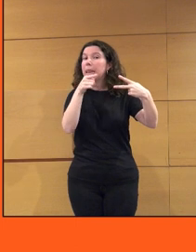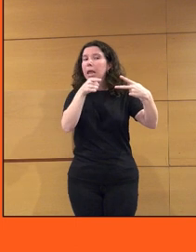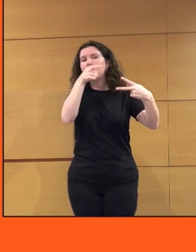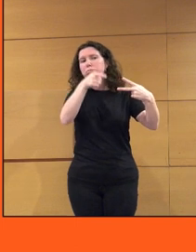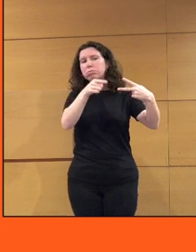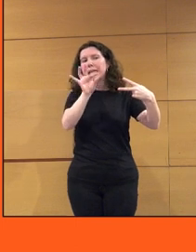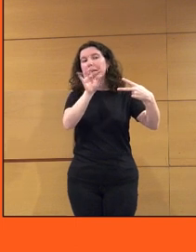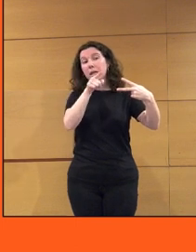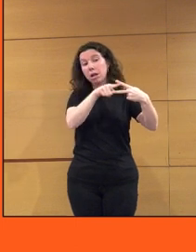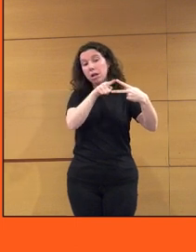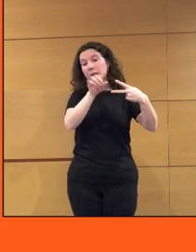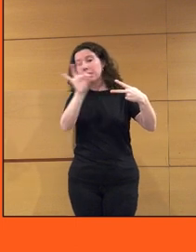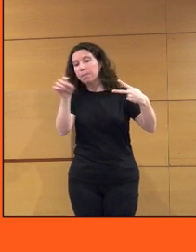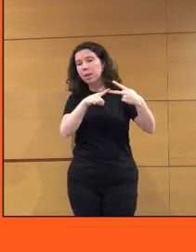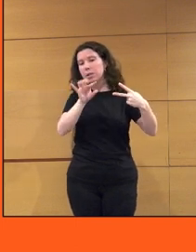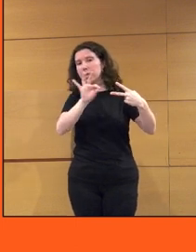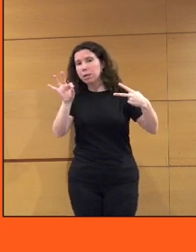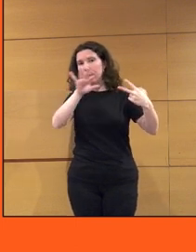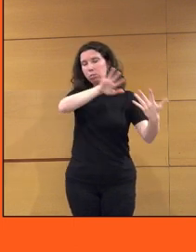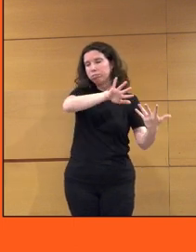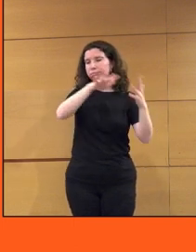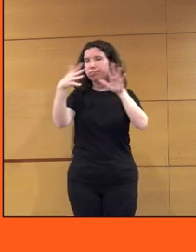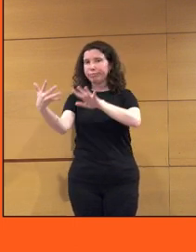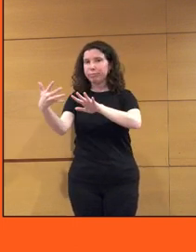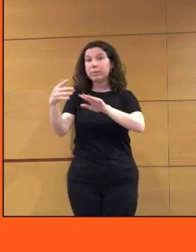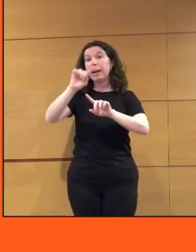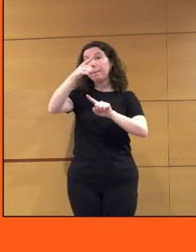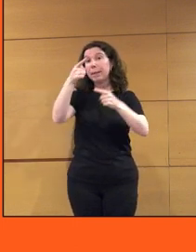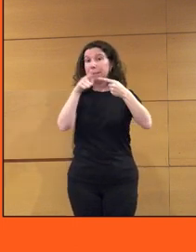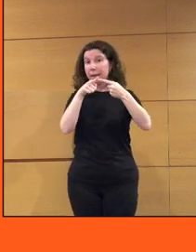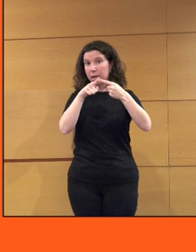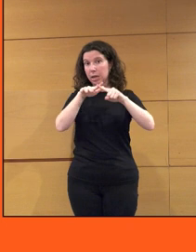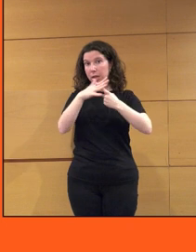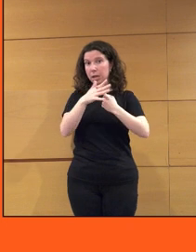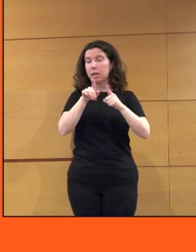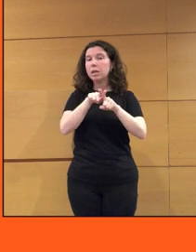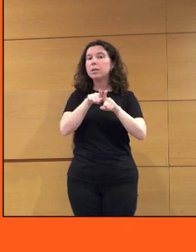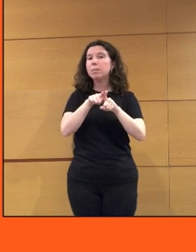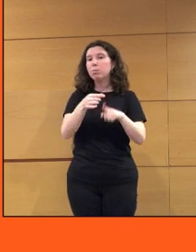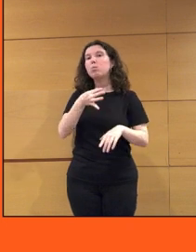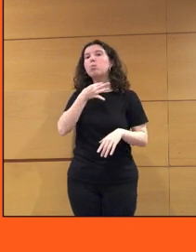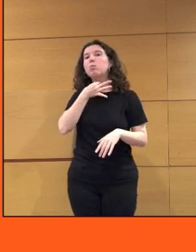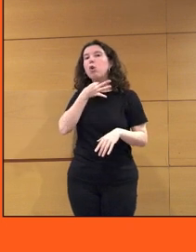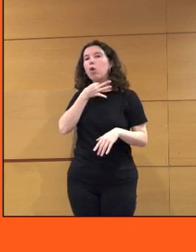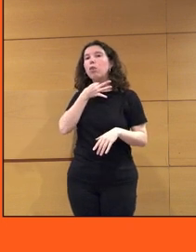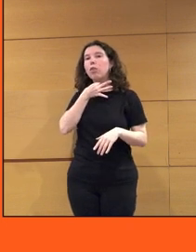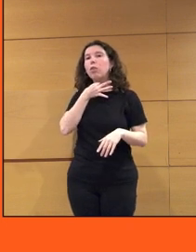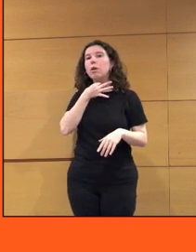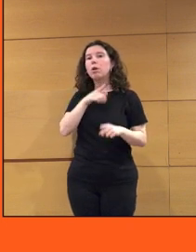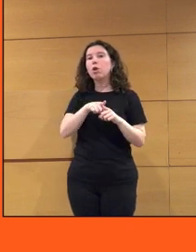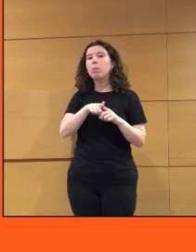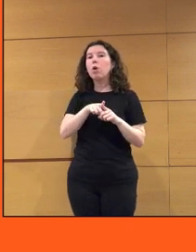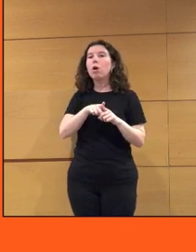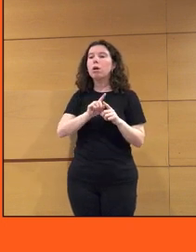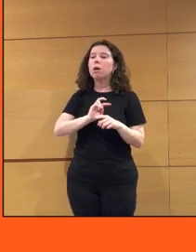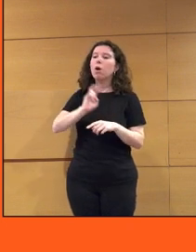simplifique y obteníamos la simplificación. En el primer caso es una oración que está en la voz pasiva puede ser complicada para algunas personas porque no saben